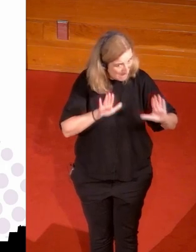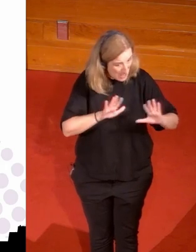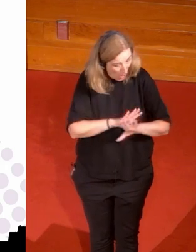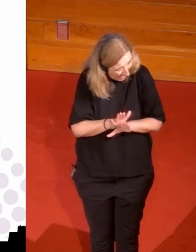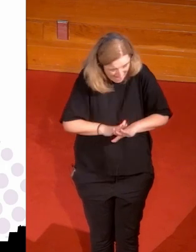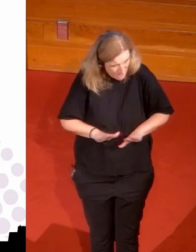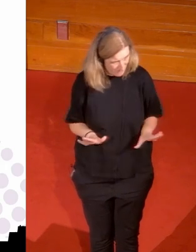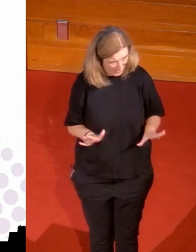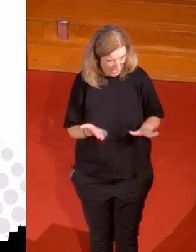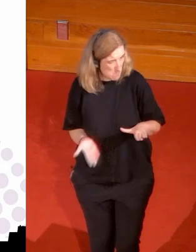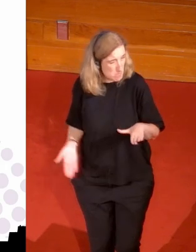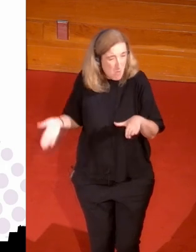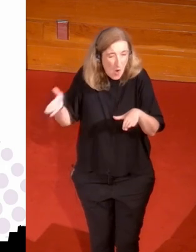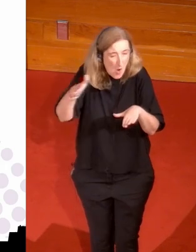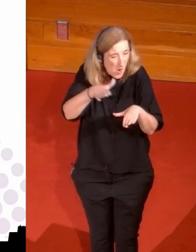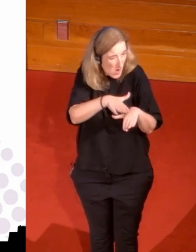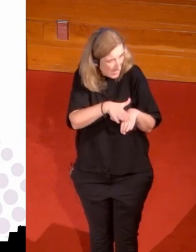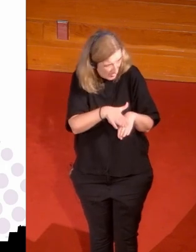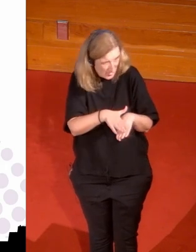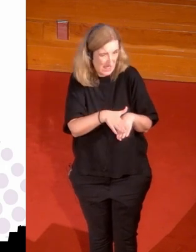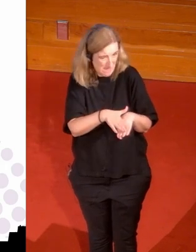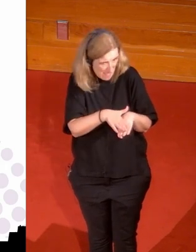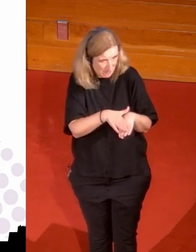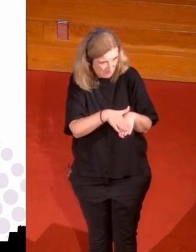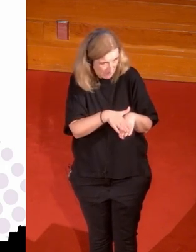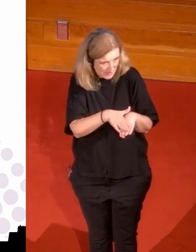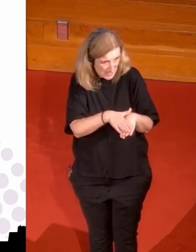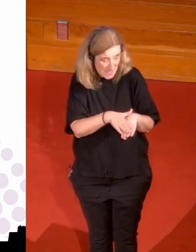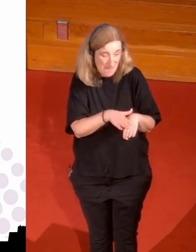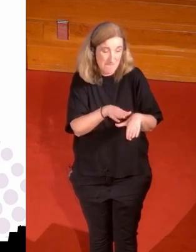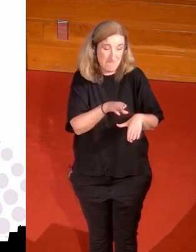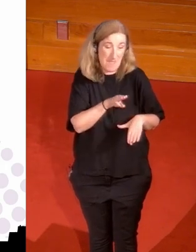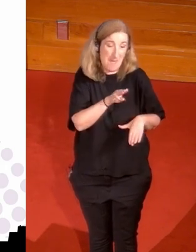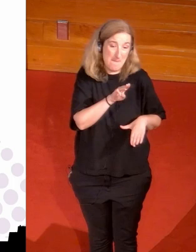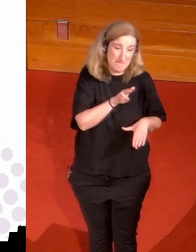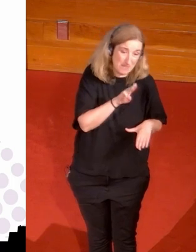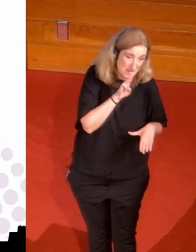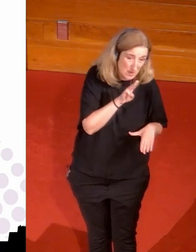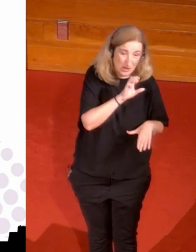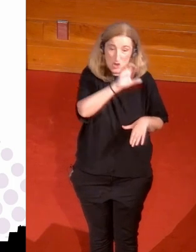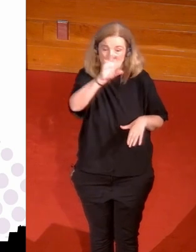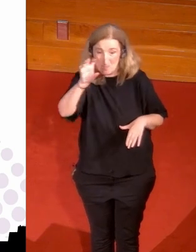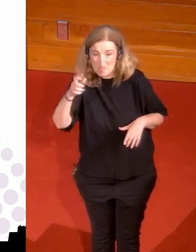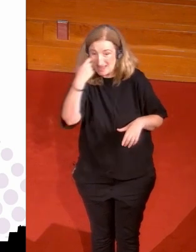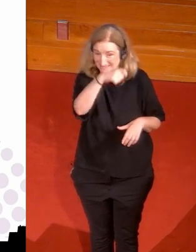al final va a ser lo que Pedro Sánchez y macron